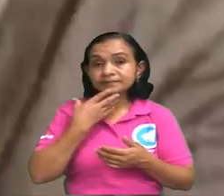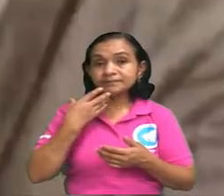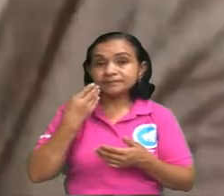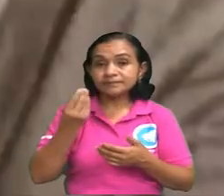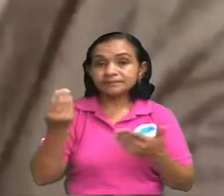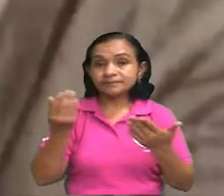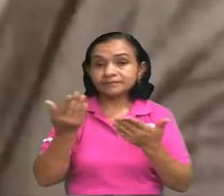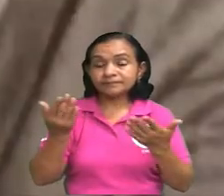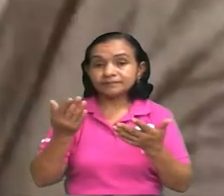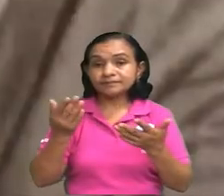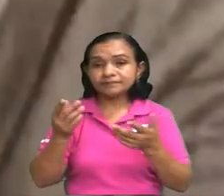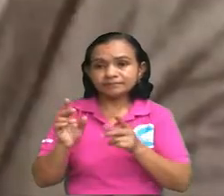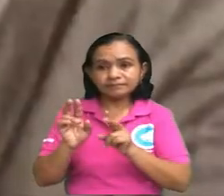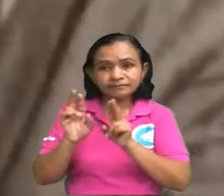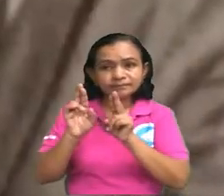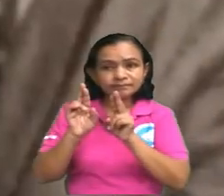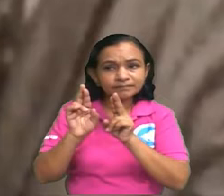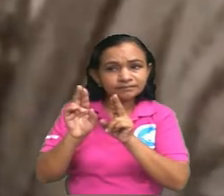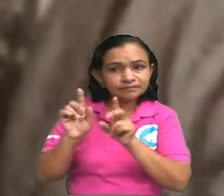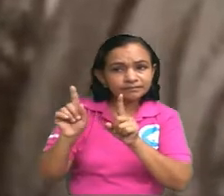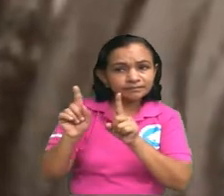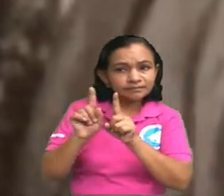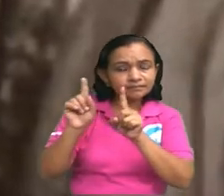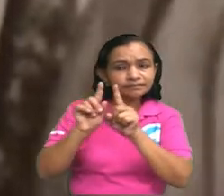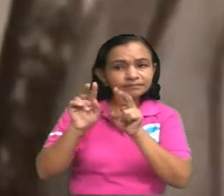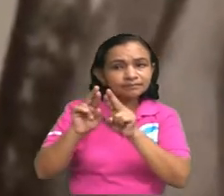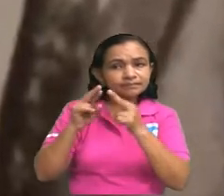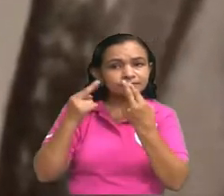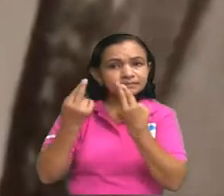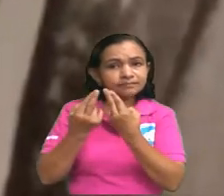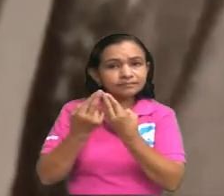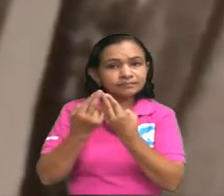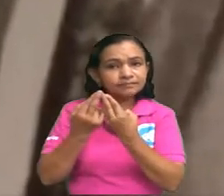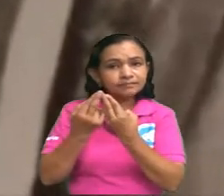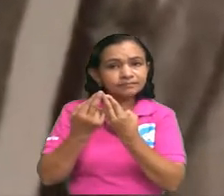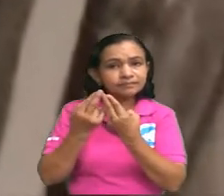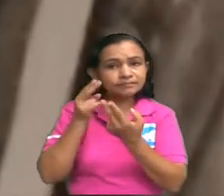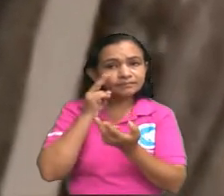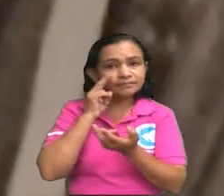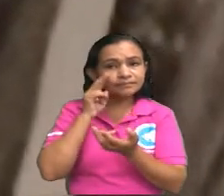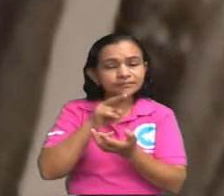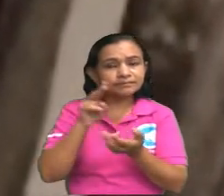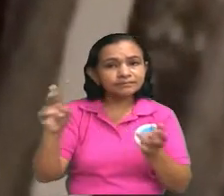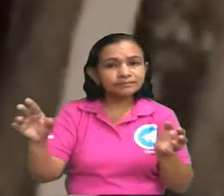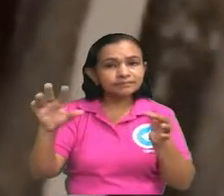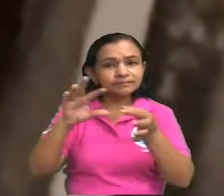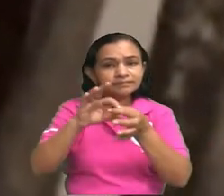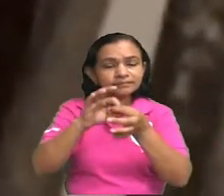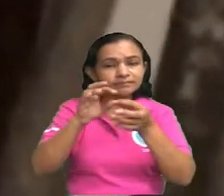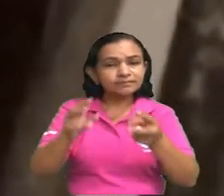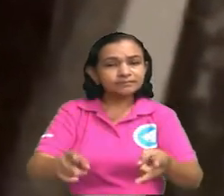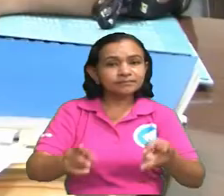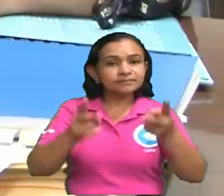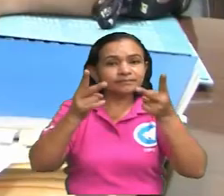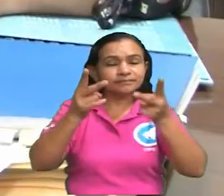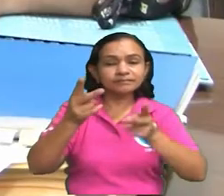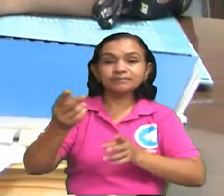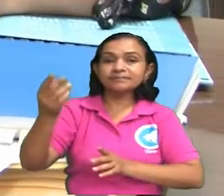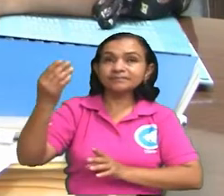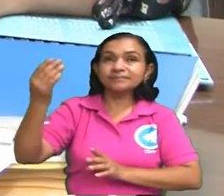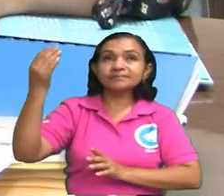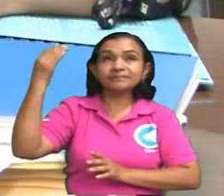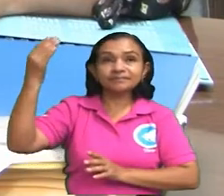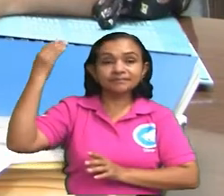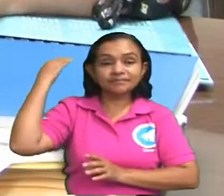como punto de encuentro. Entonces yo creo que a ellos lo une el destino y el antecedente histórico